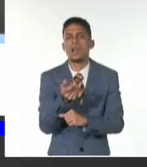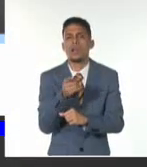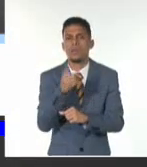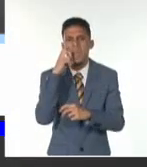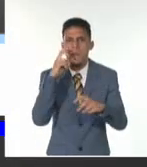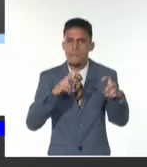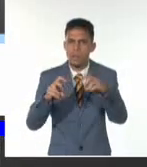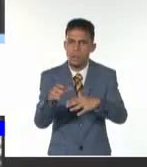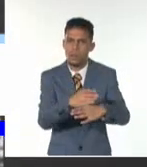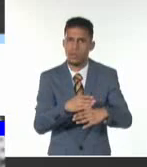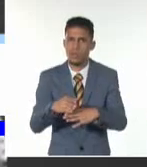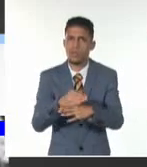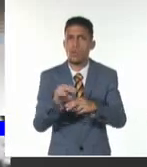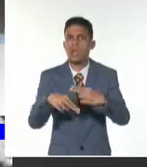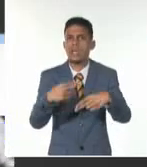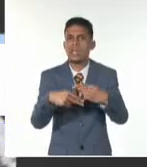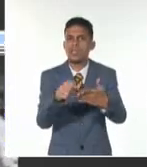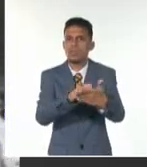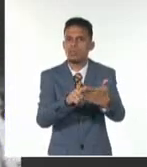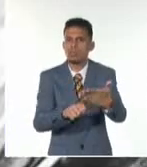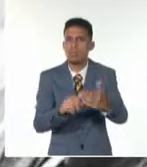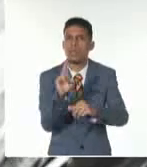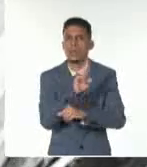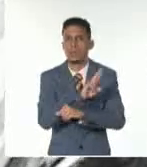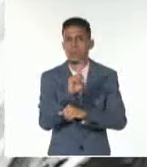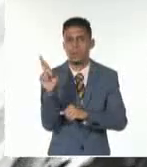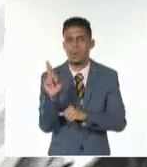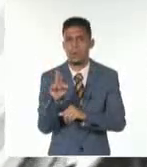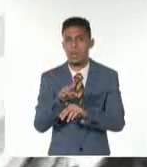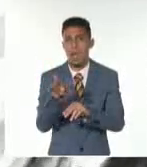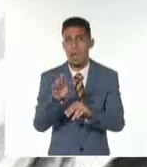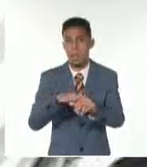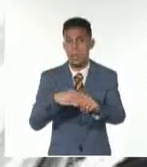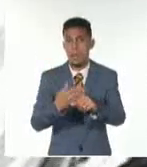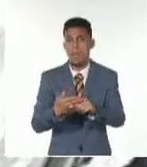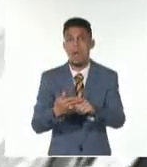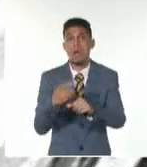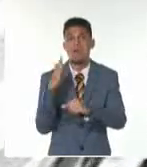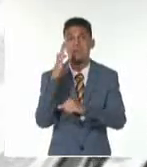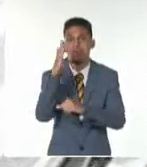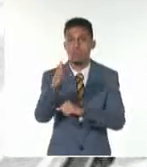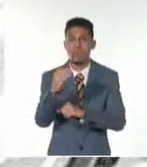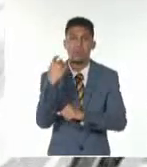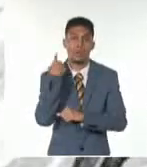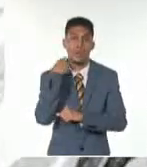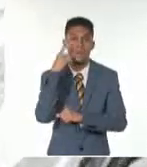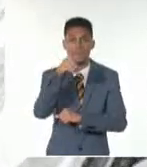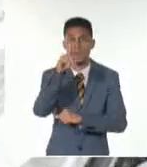que elaboró una teoría de la revolución que plasmó en 1848 en el Manifiesto Comunista.